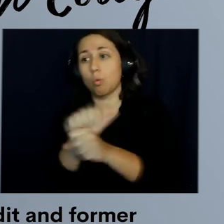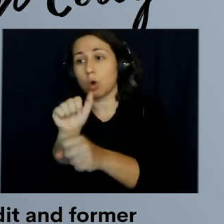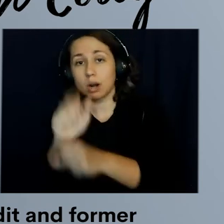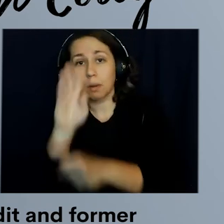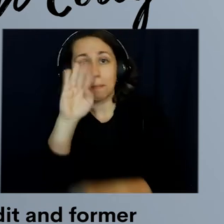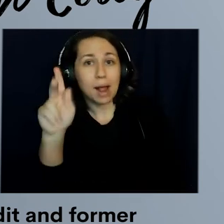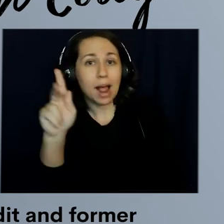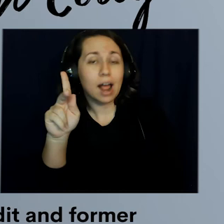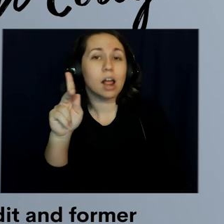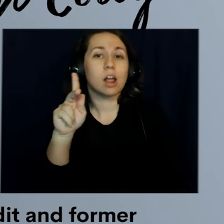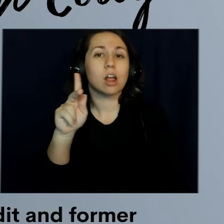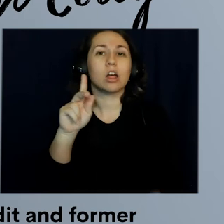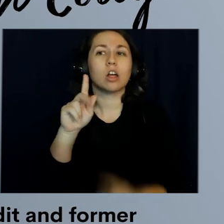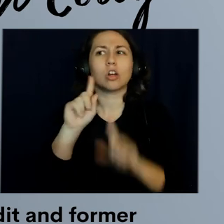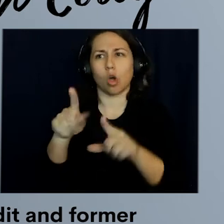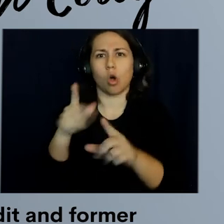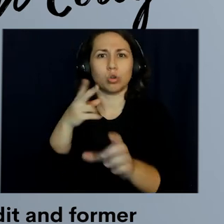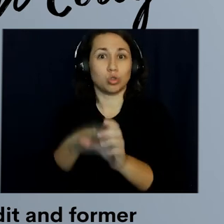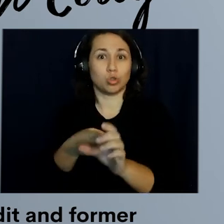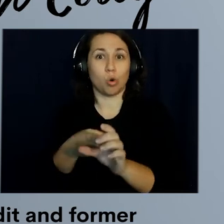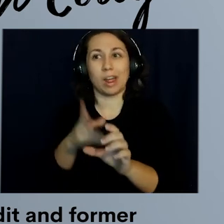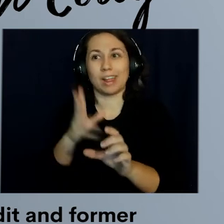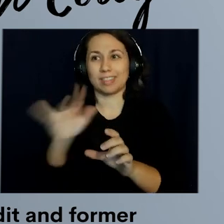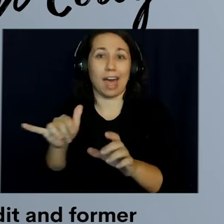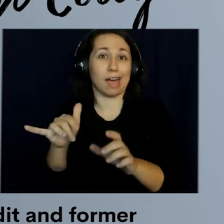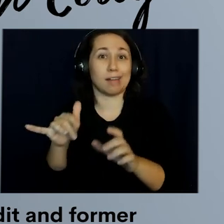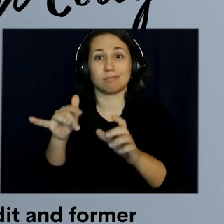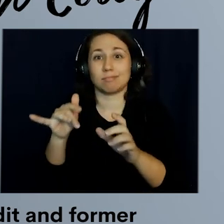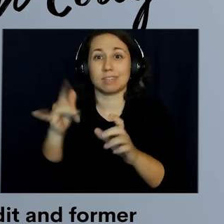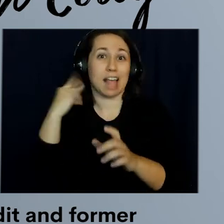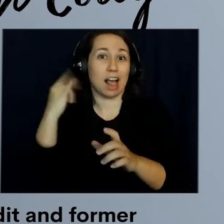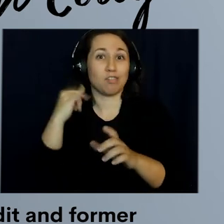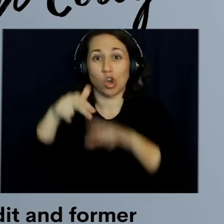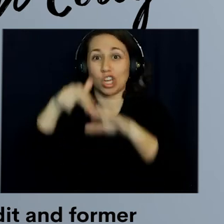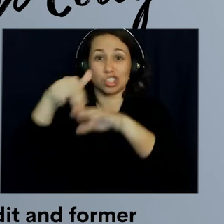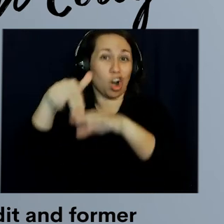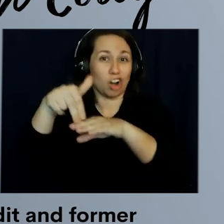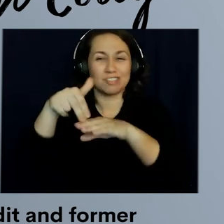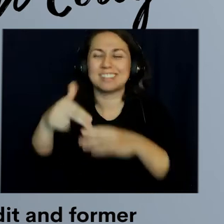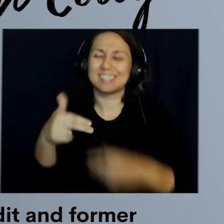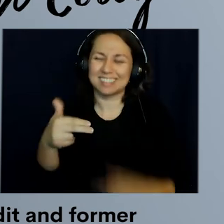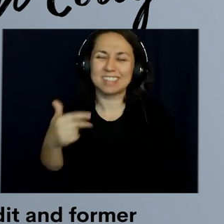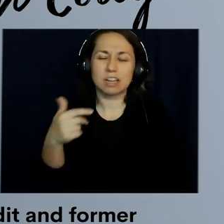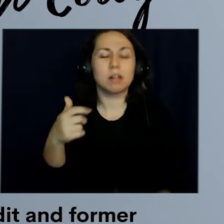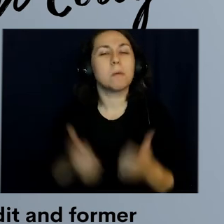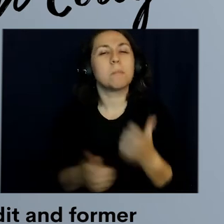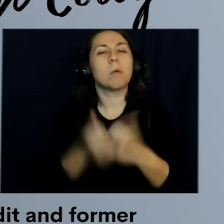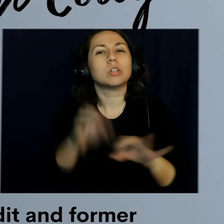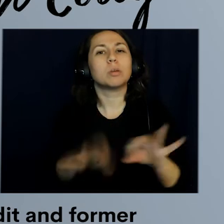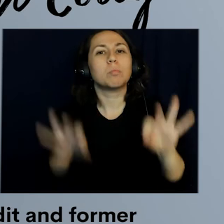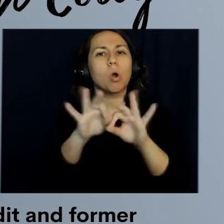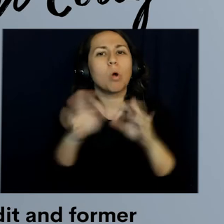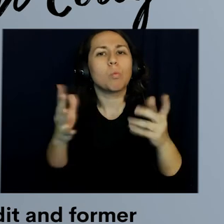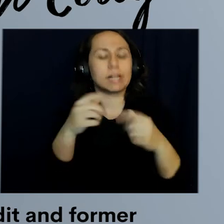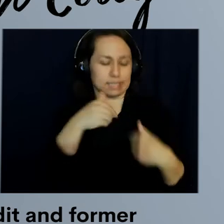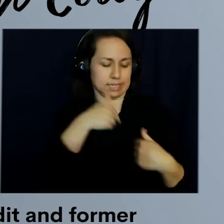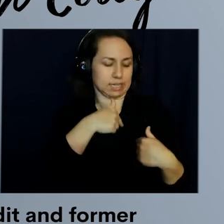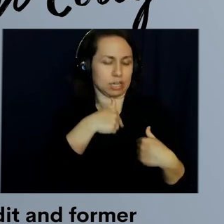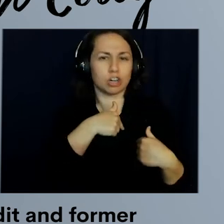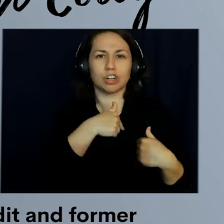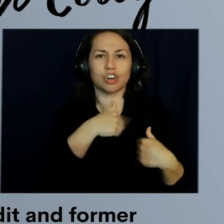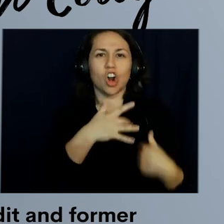más importante es lo que tienes aquí en tu corazón. Y lo más importante, ahora que te has graduado, es que tengas la oportunidad de expresar